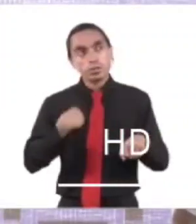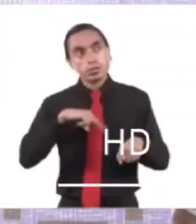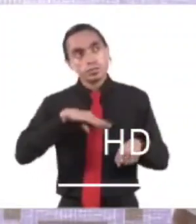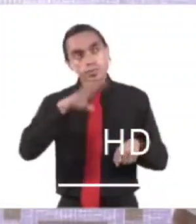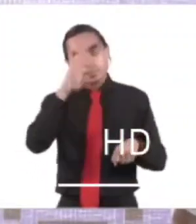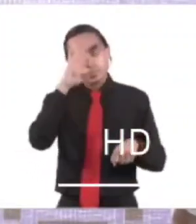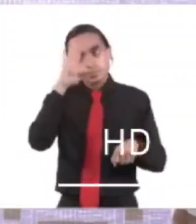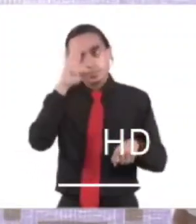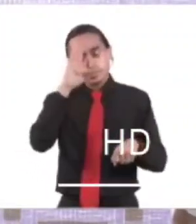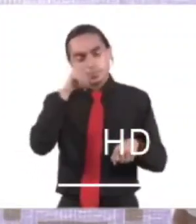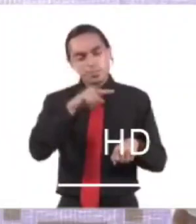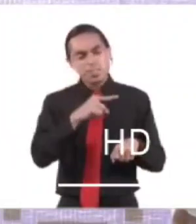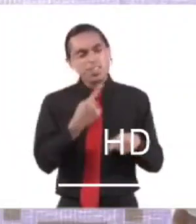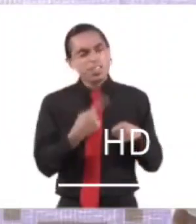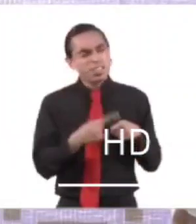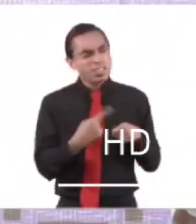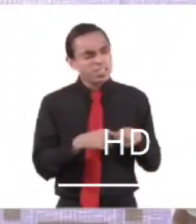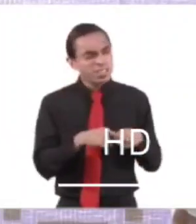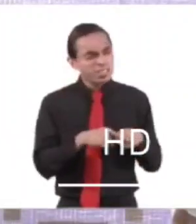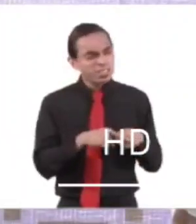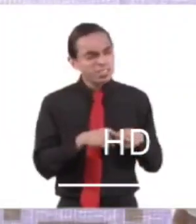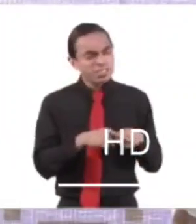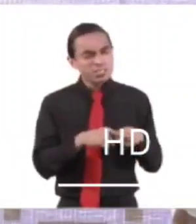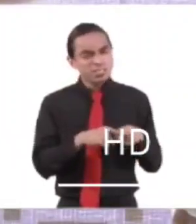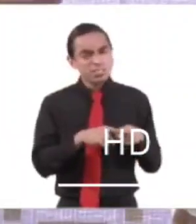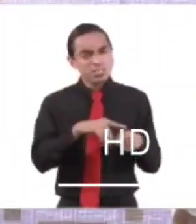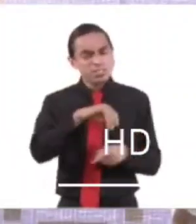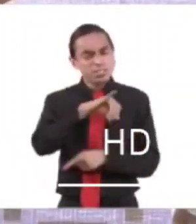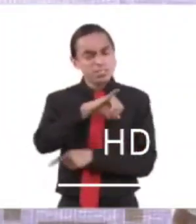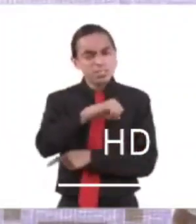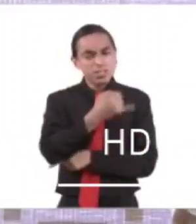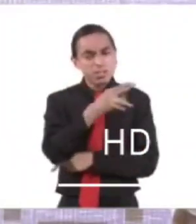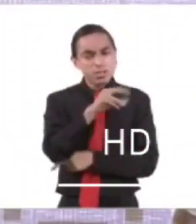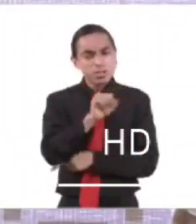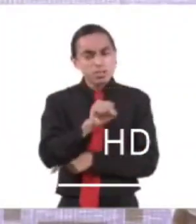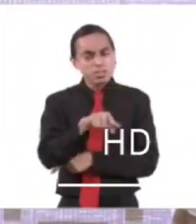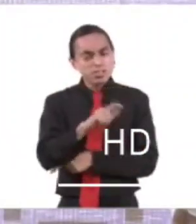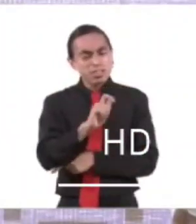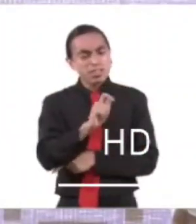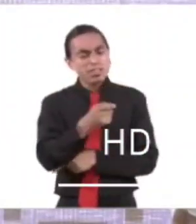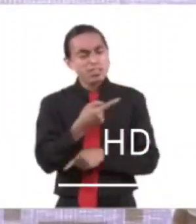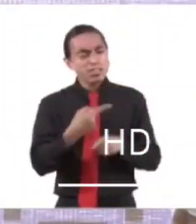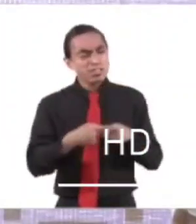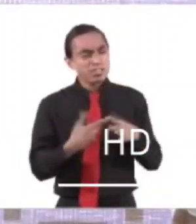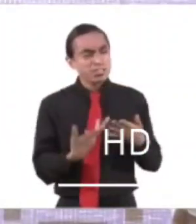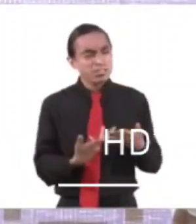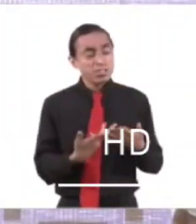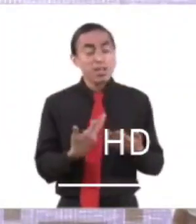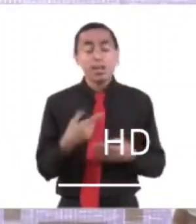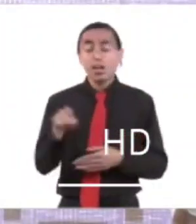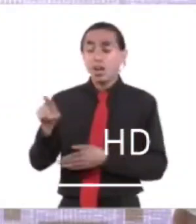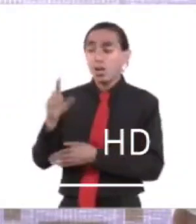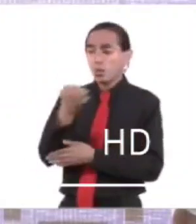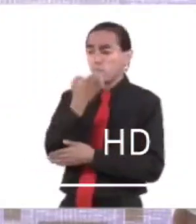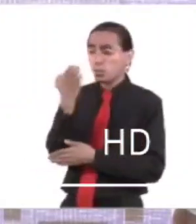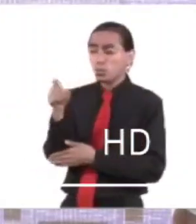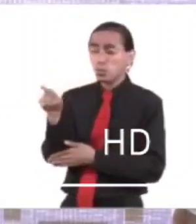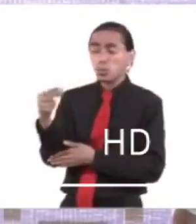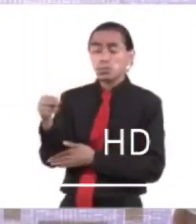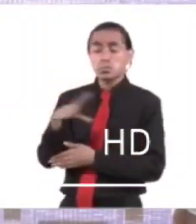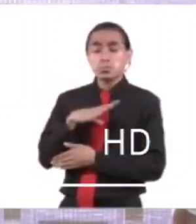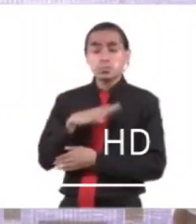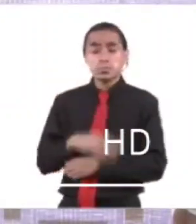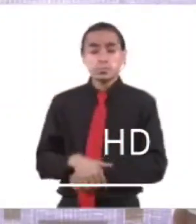preguntamos, ¿quién es? ¿Quién es Jonás Eduard Salk? Ah, así se llama una escuela que está por acá.